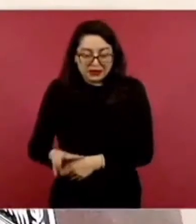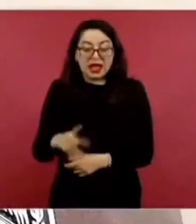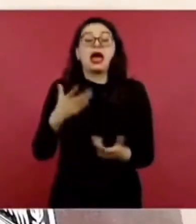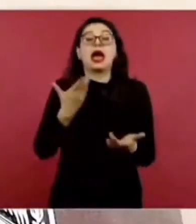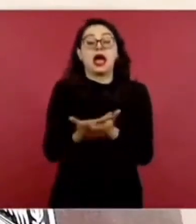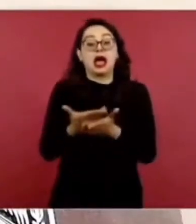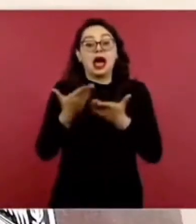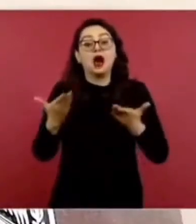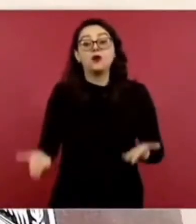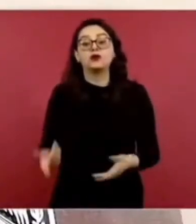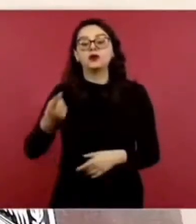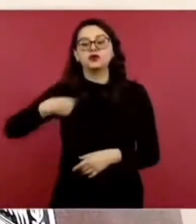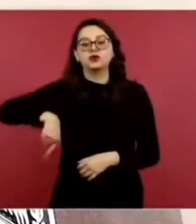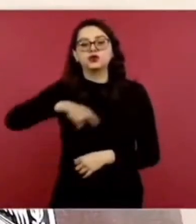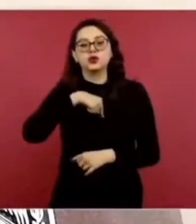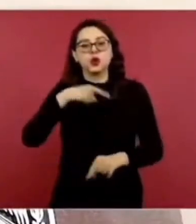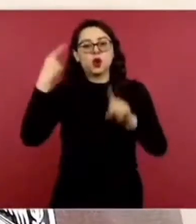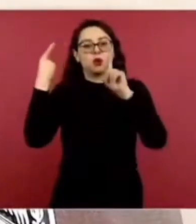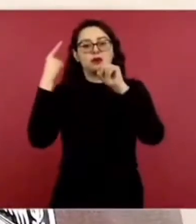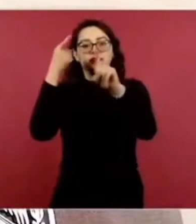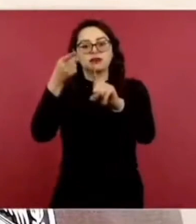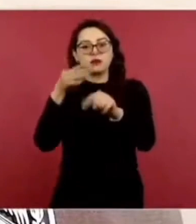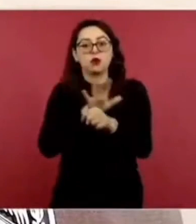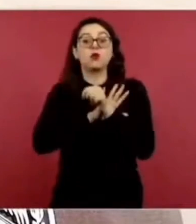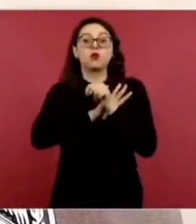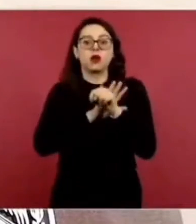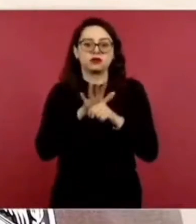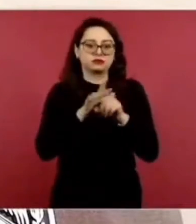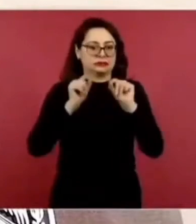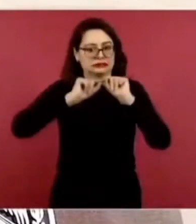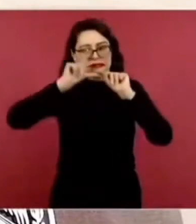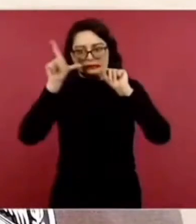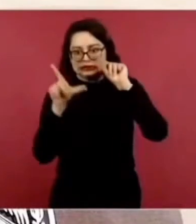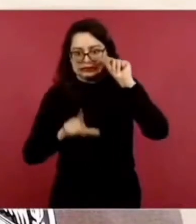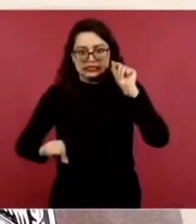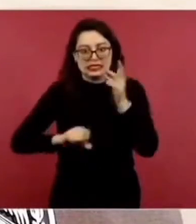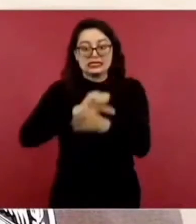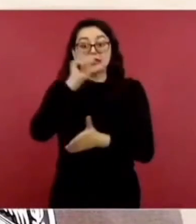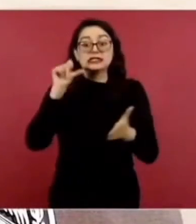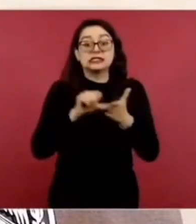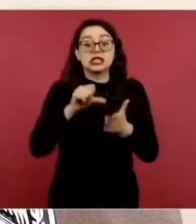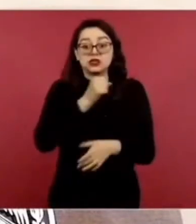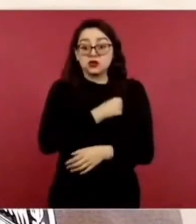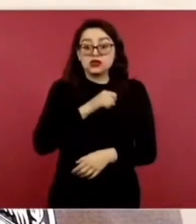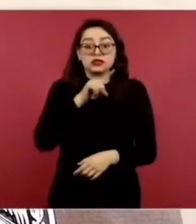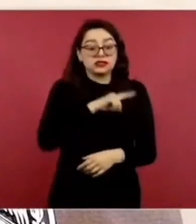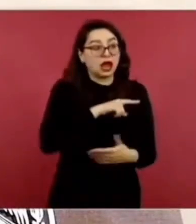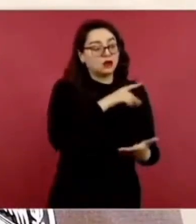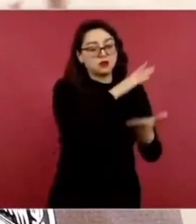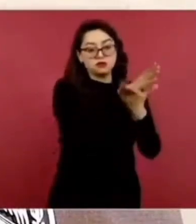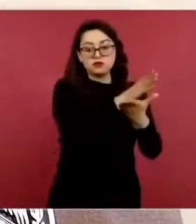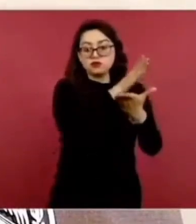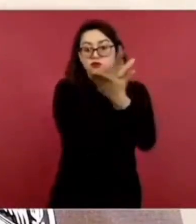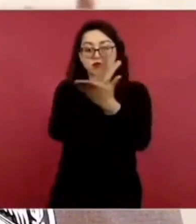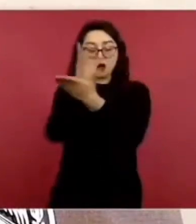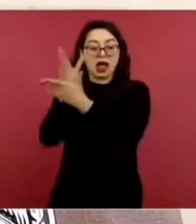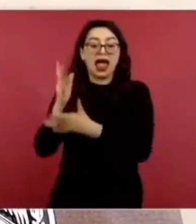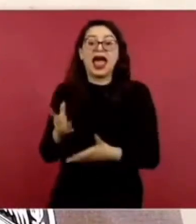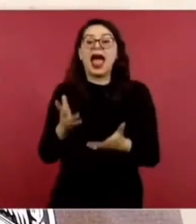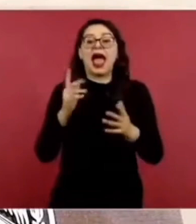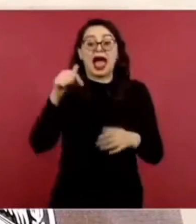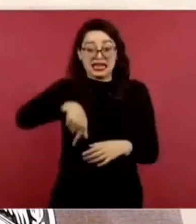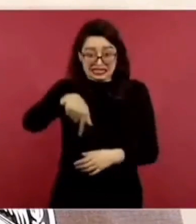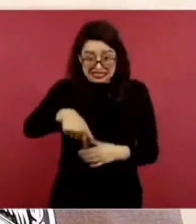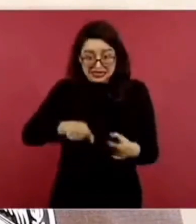desafiante, llegar hasta todos los centros de salud. Hay centros de salud aquí en la Ciudad de México que se llaman de 10 núcleos. ¿Qué